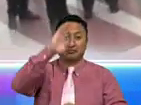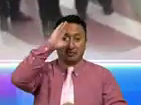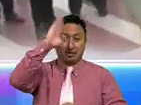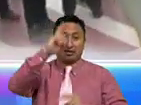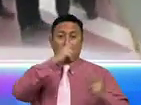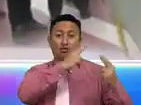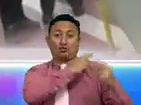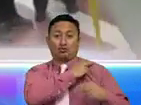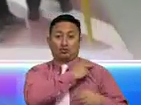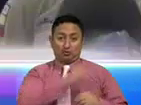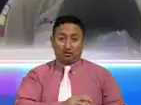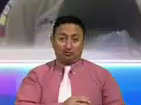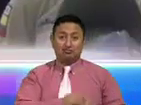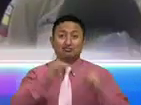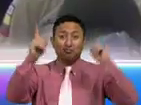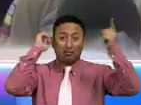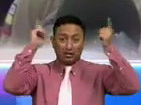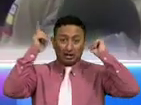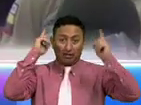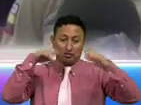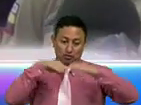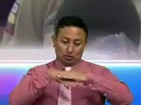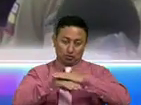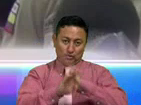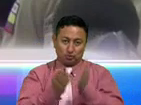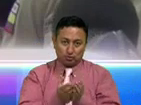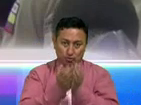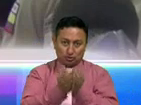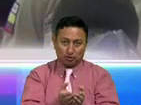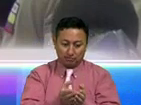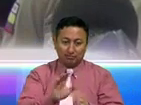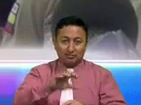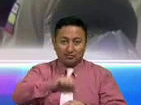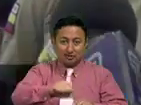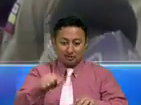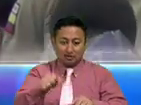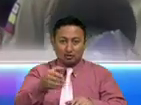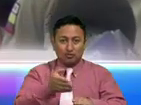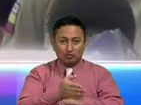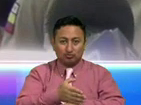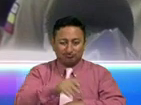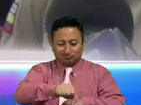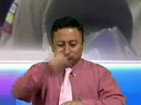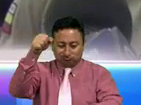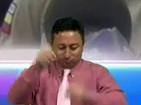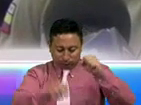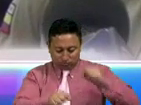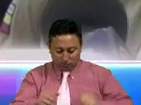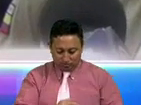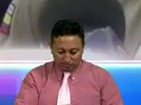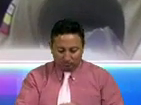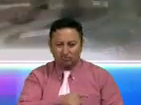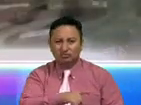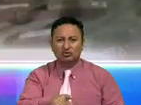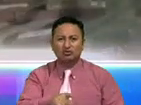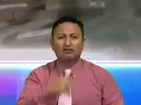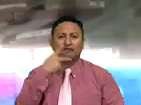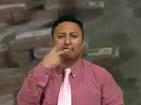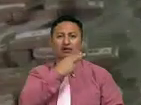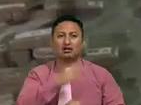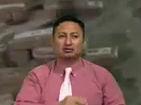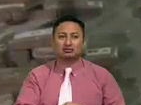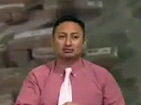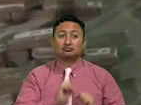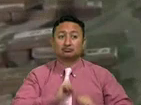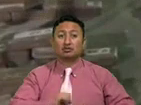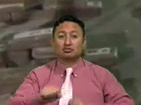cuartel de Atacames. La lancha, al momento de verificar la procedencia, la numeración, se encuentra adulterada. El trabajo dejó